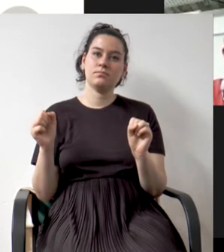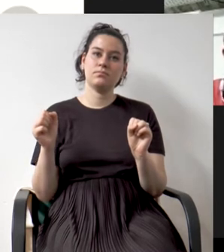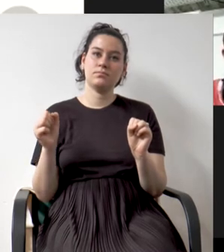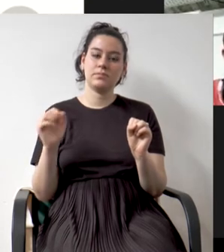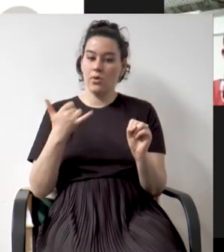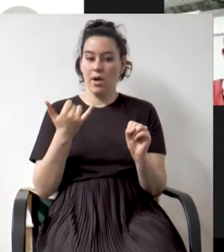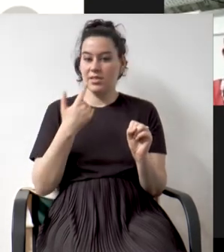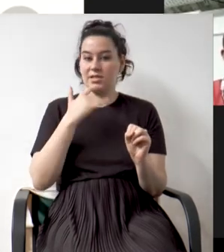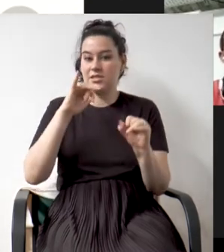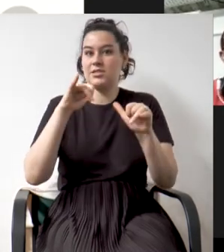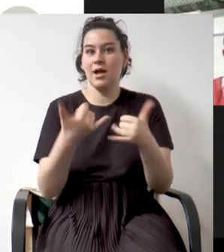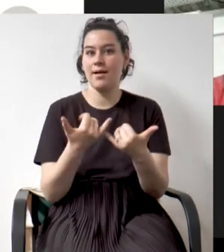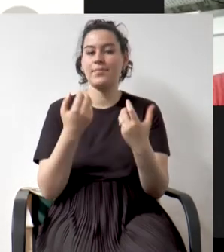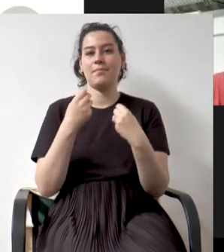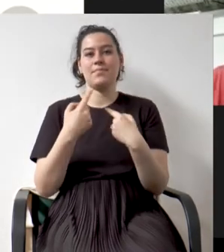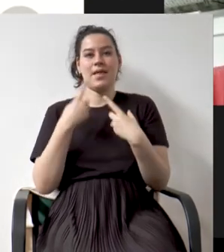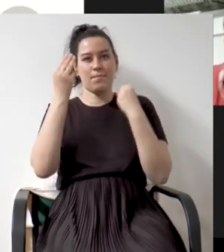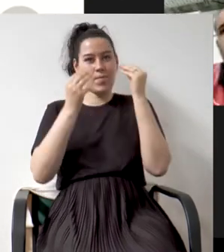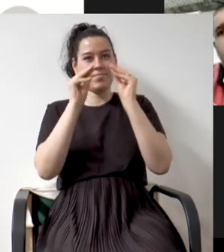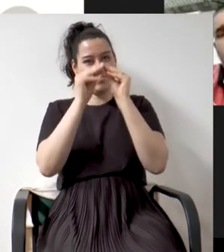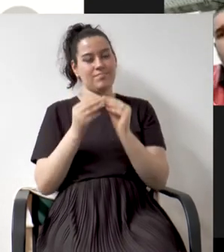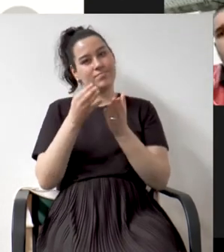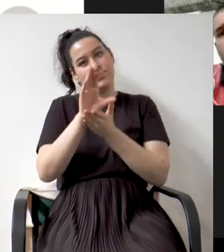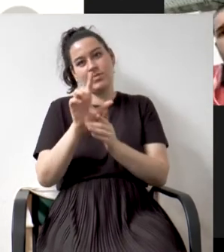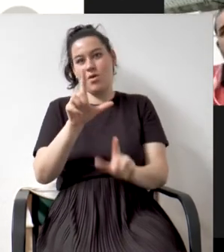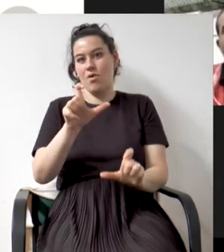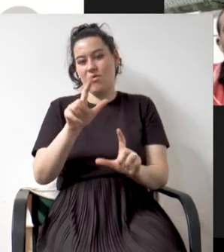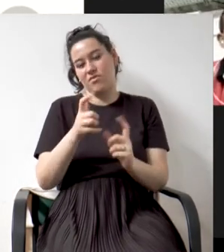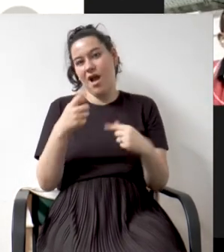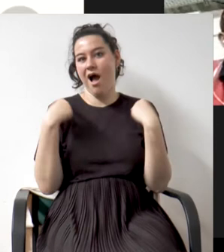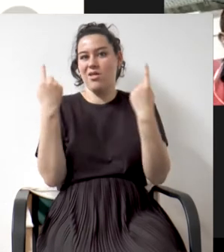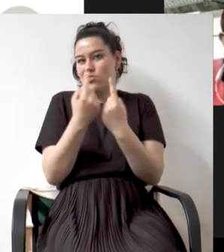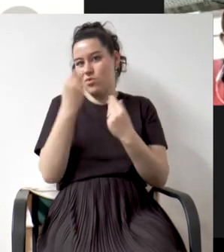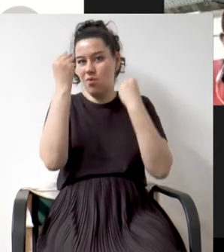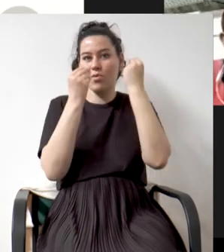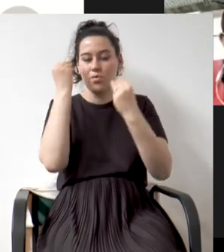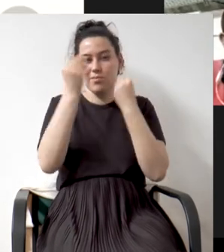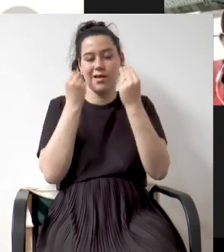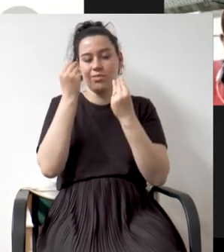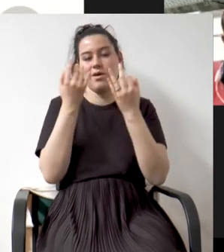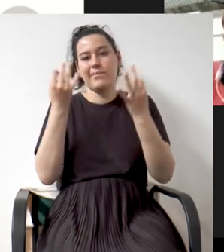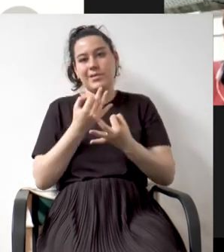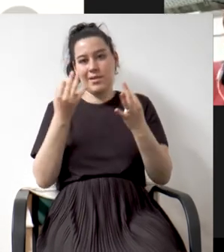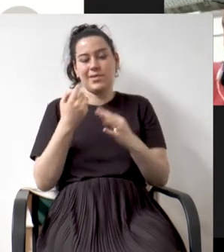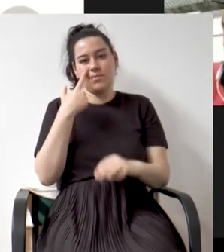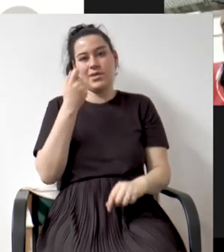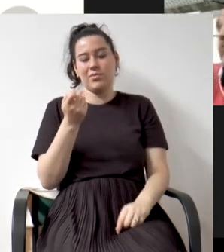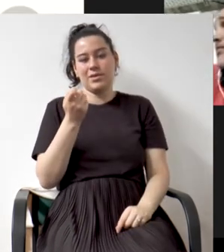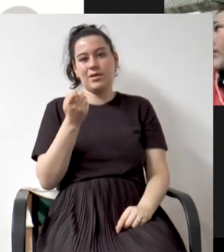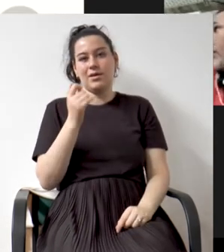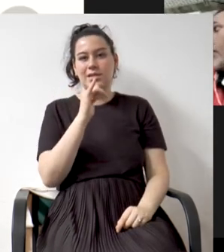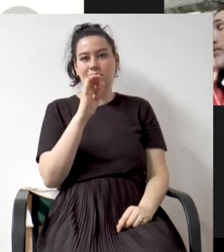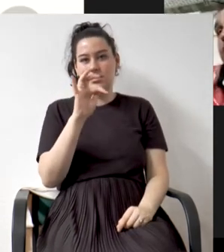adelantar más nada. Me preocupa el aspecto presupuestal, por supuesto, esto nos preocupa a todos, pero sobre todo porque me consta que el